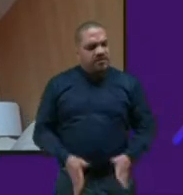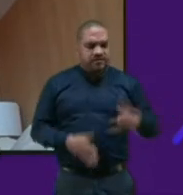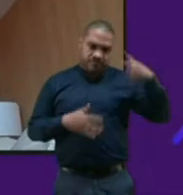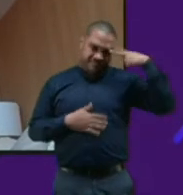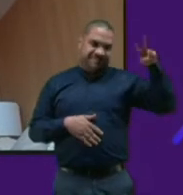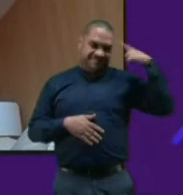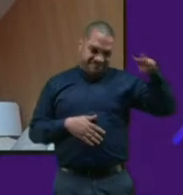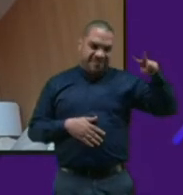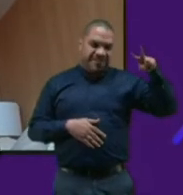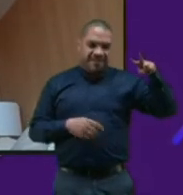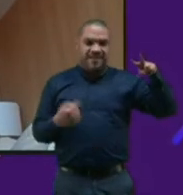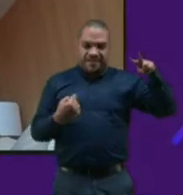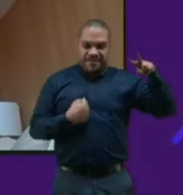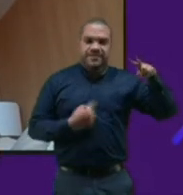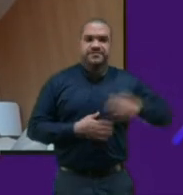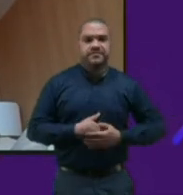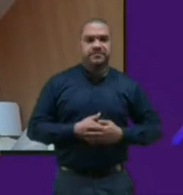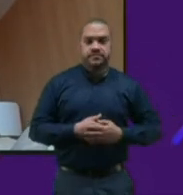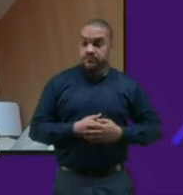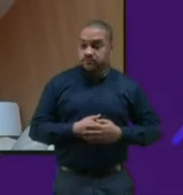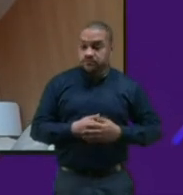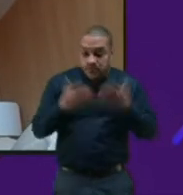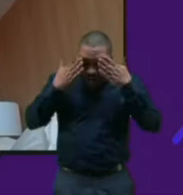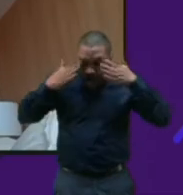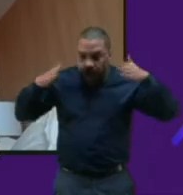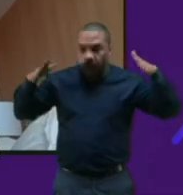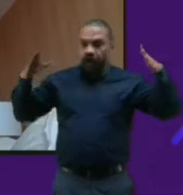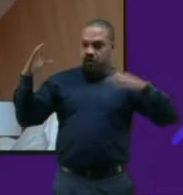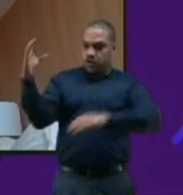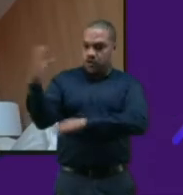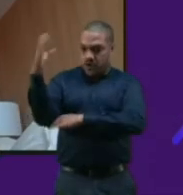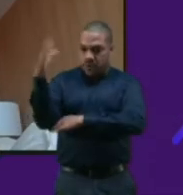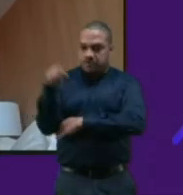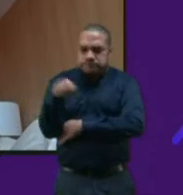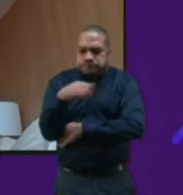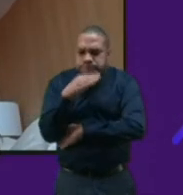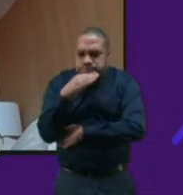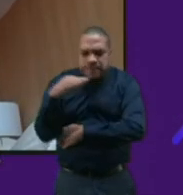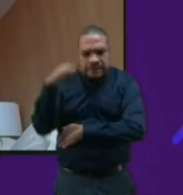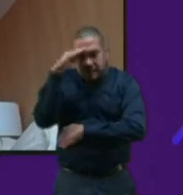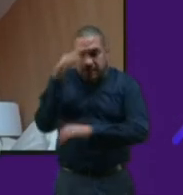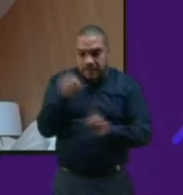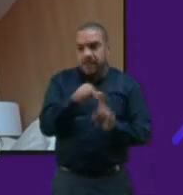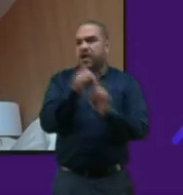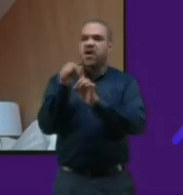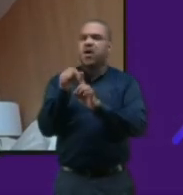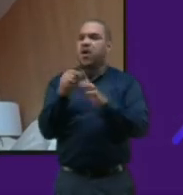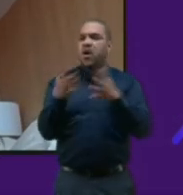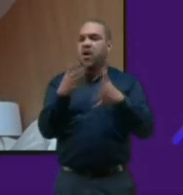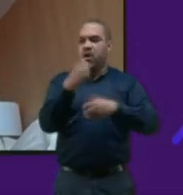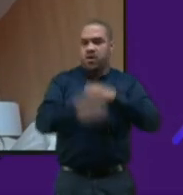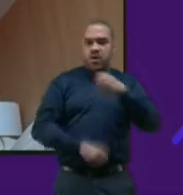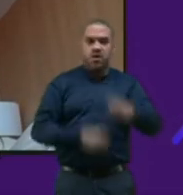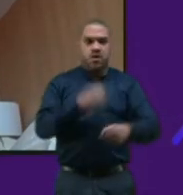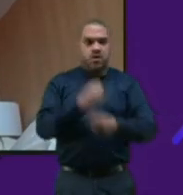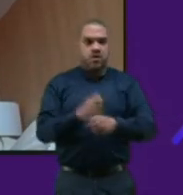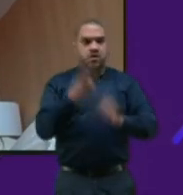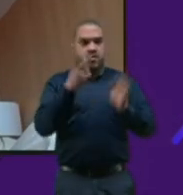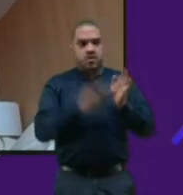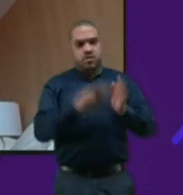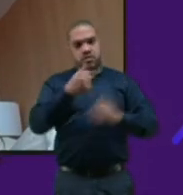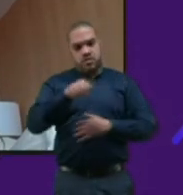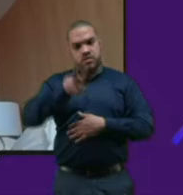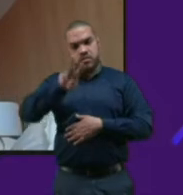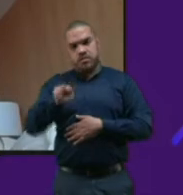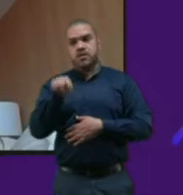descubrí Colombia en general y Medellín en particular en el 2012, cuando coincidí con mis